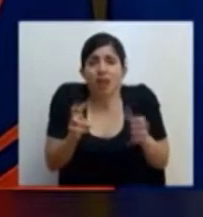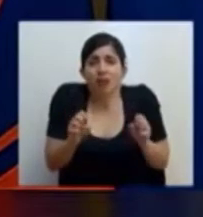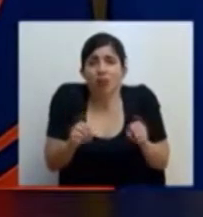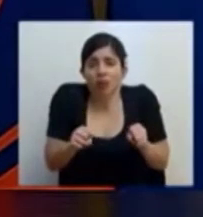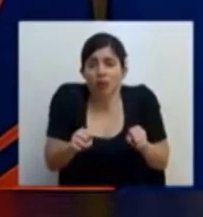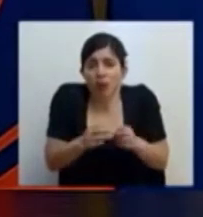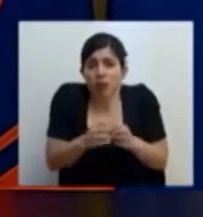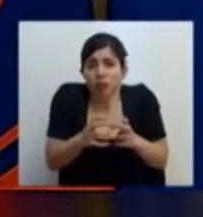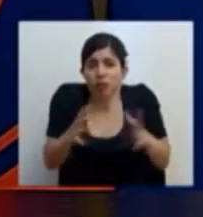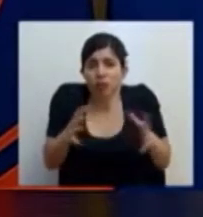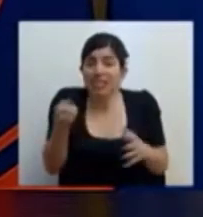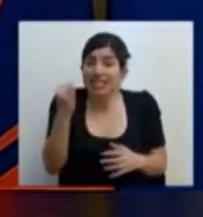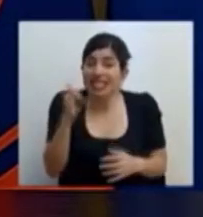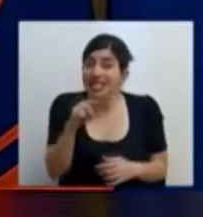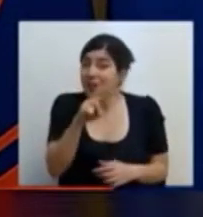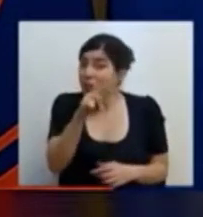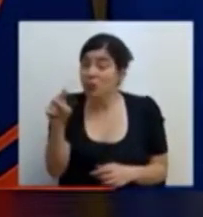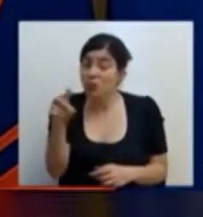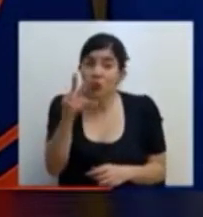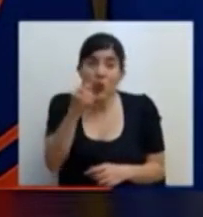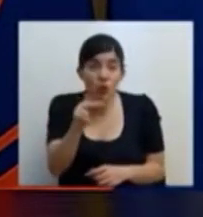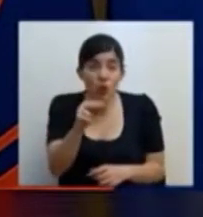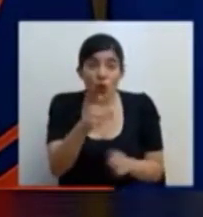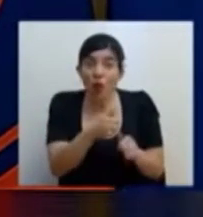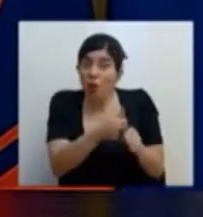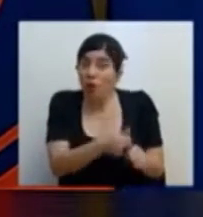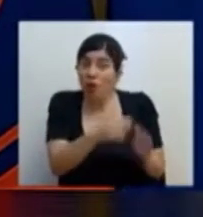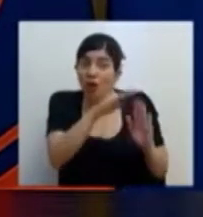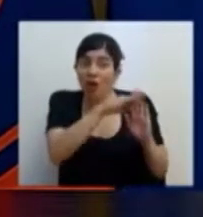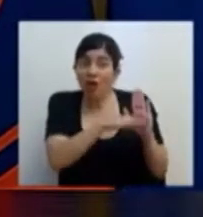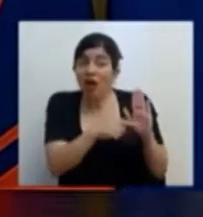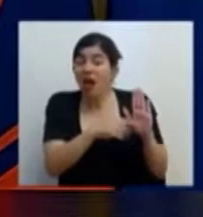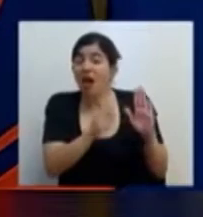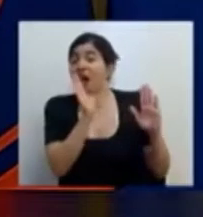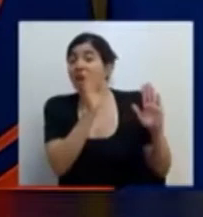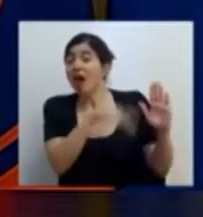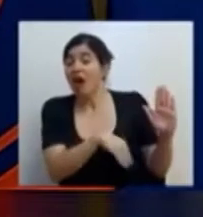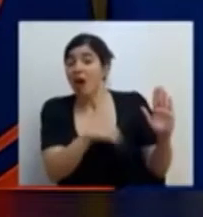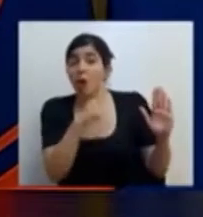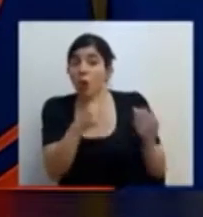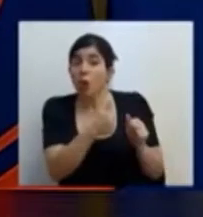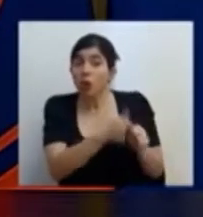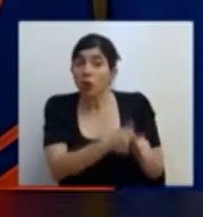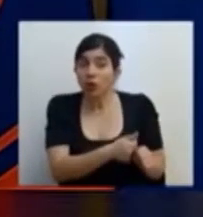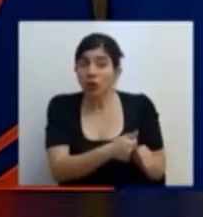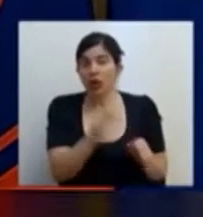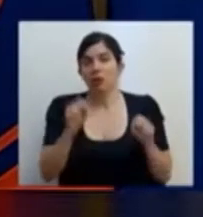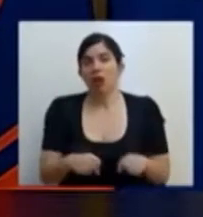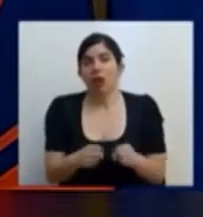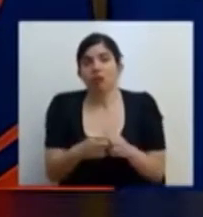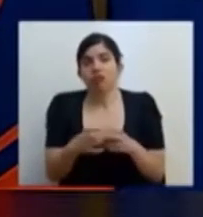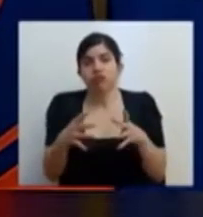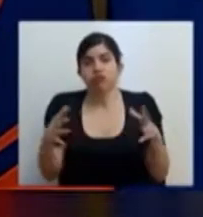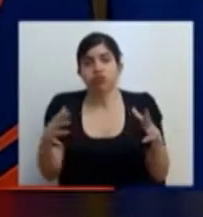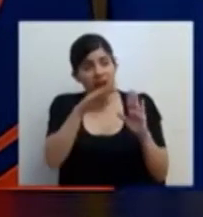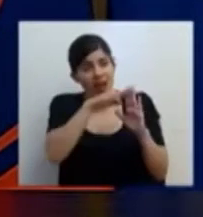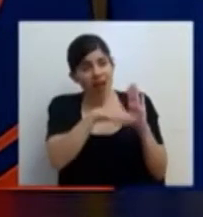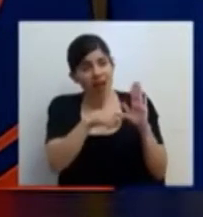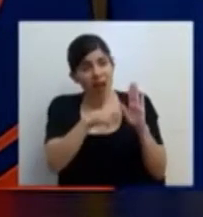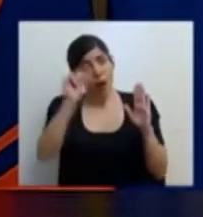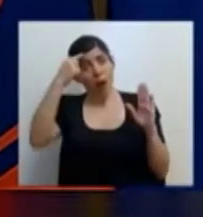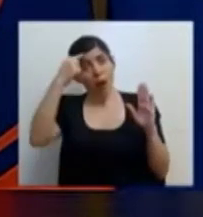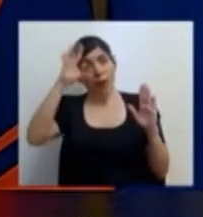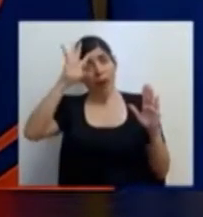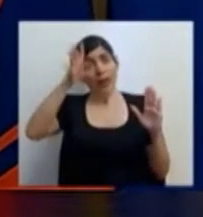seguimos las indicaciones. Y estas indicaciones no es porque las dicta el gobierno, es porque